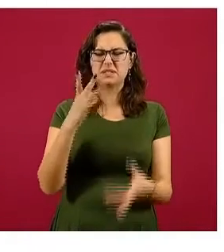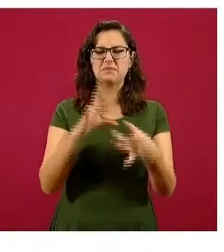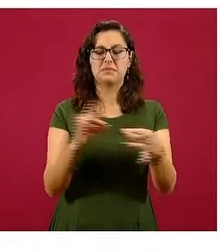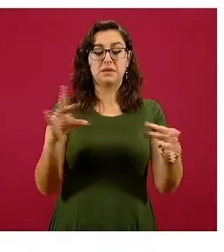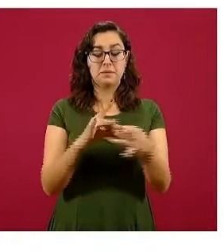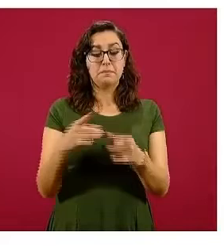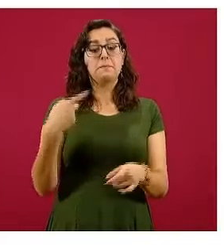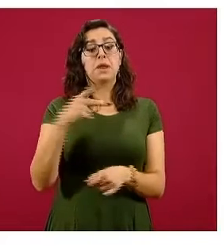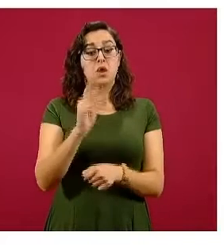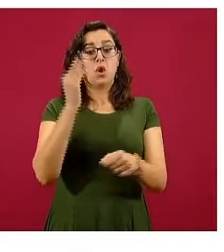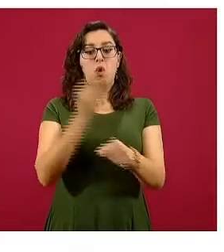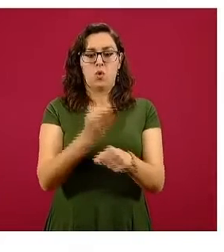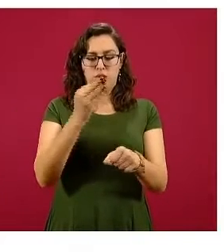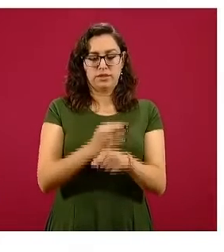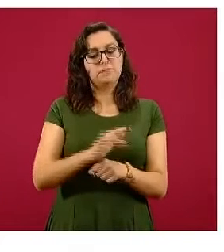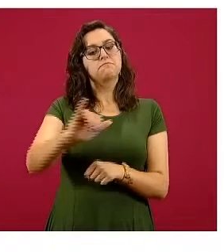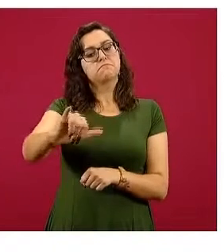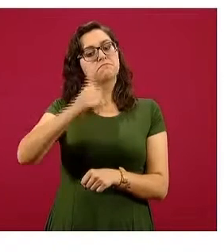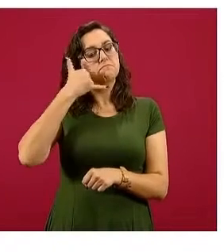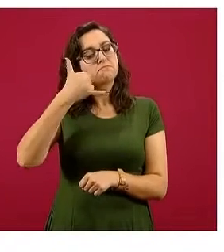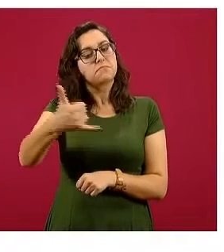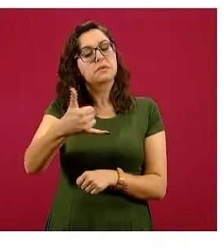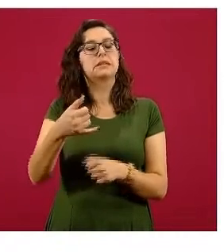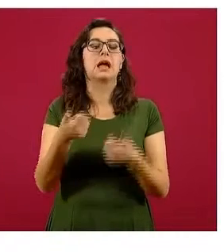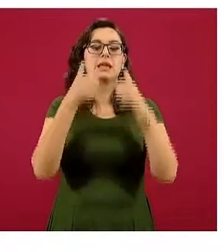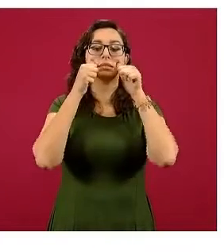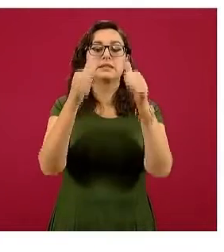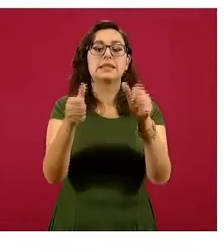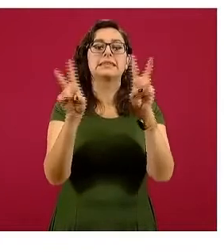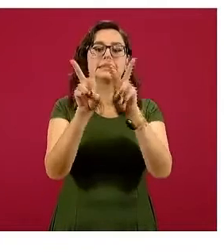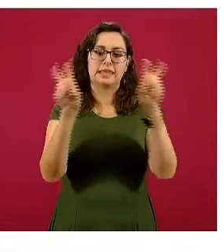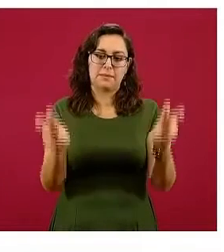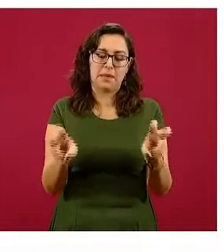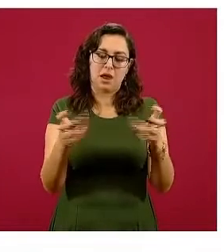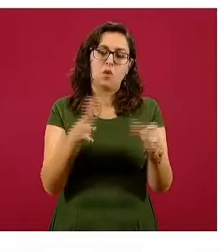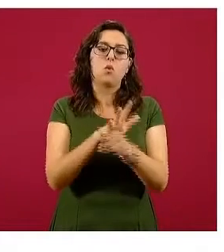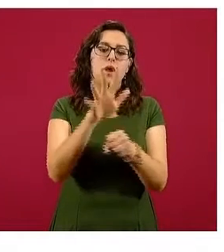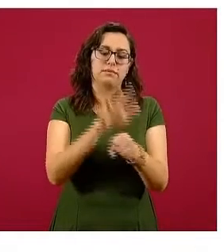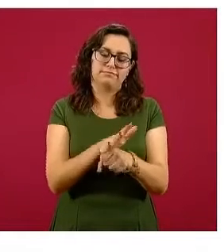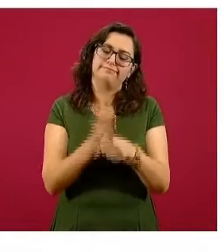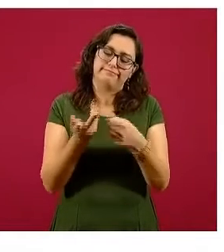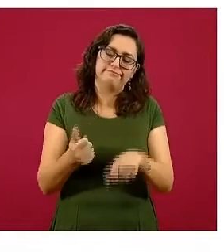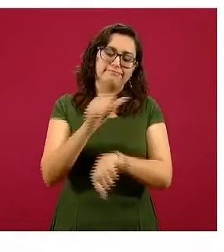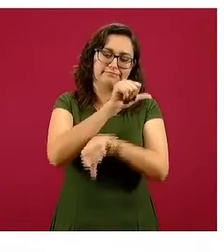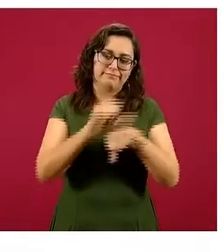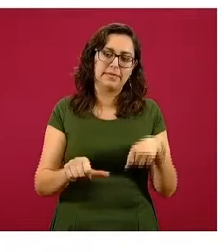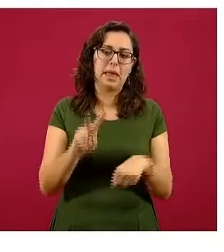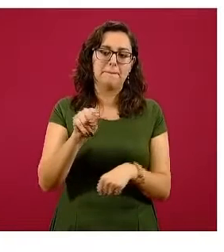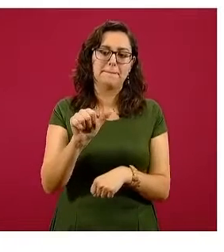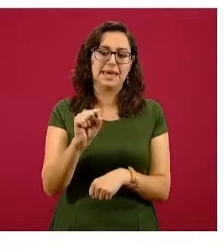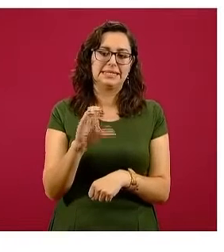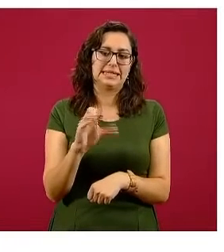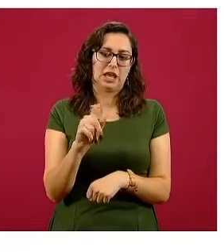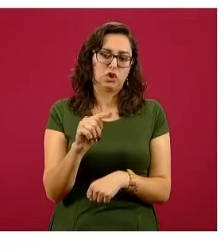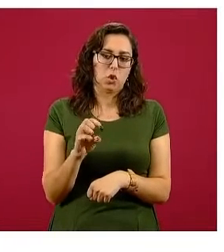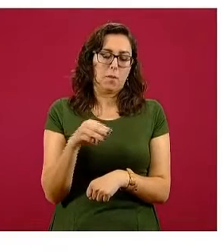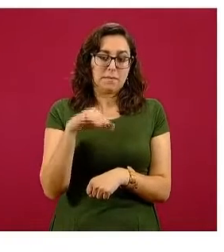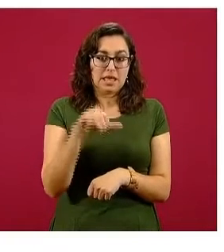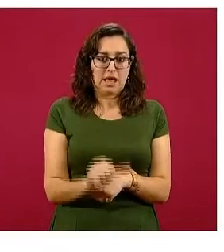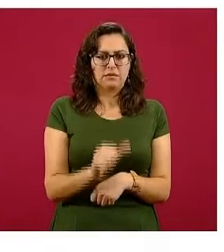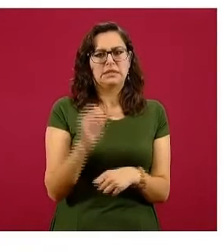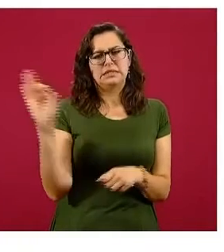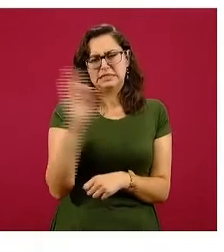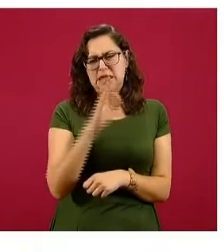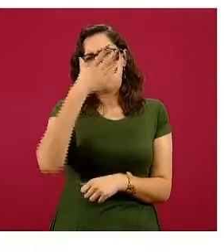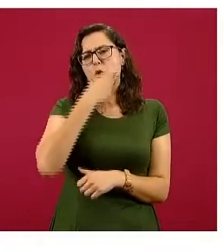ahora específicamente están también atendiendo llamadas para las preguntas que puedan tener sobre todo los hombres, pero